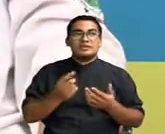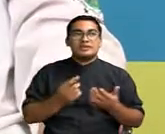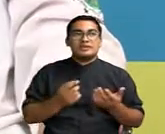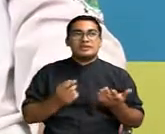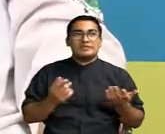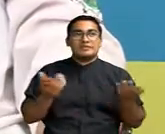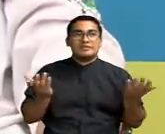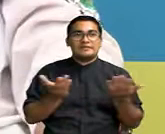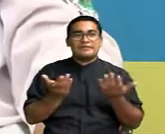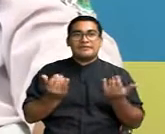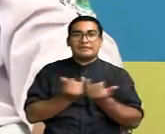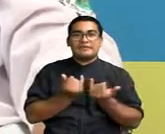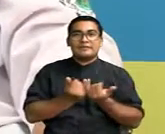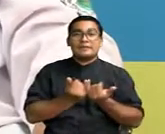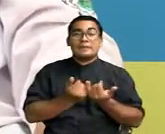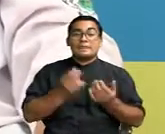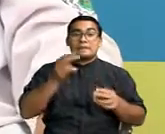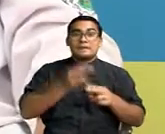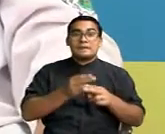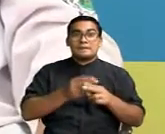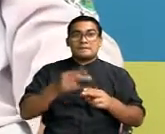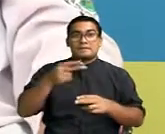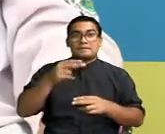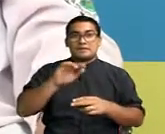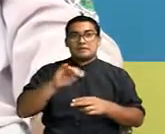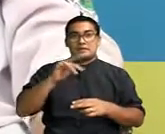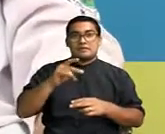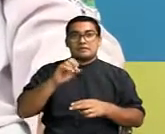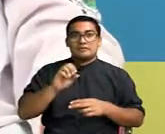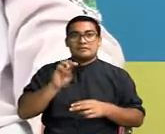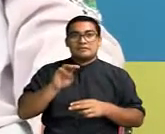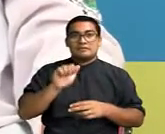episodio que le llamamos hipomaníaco, ¿verdad?